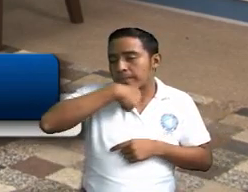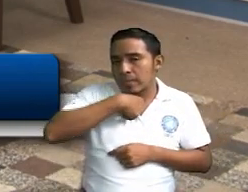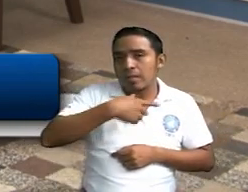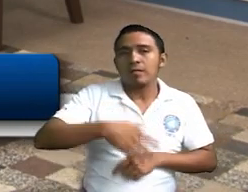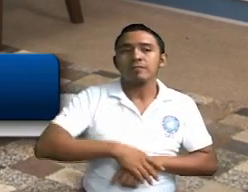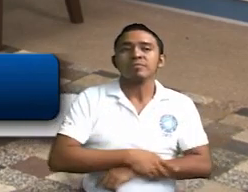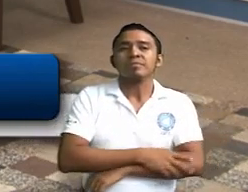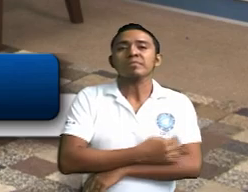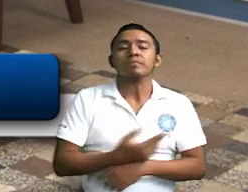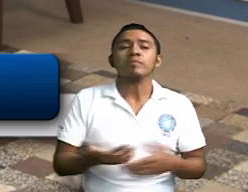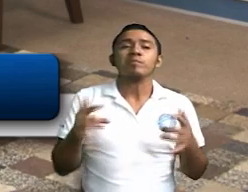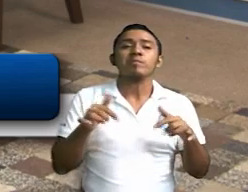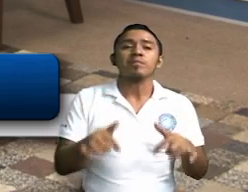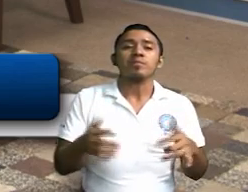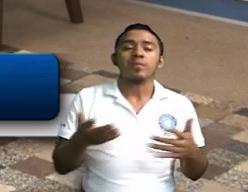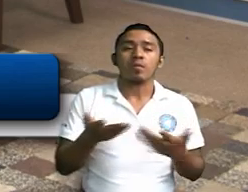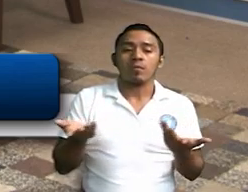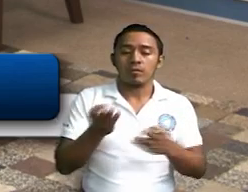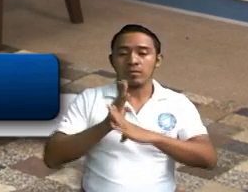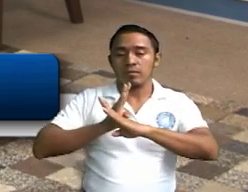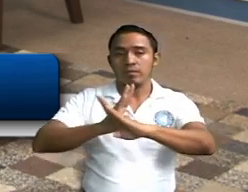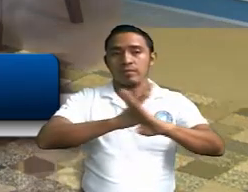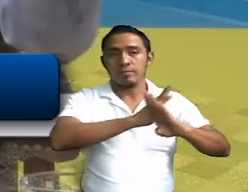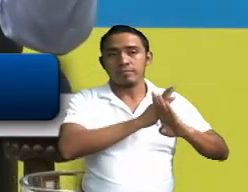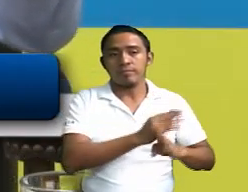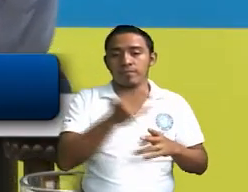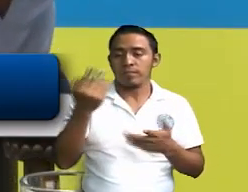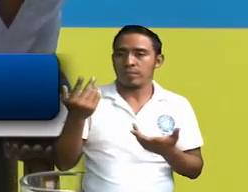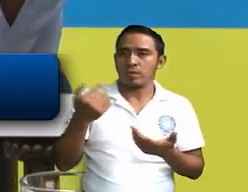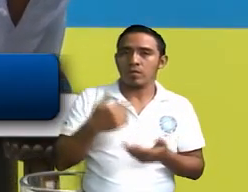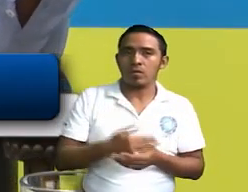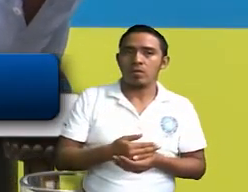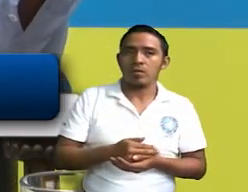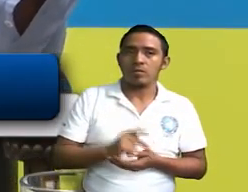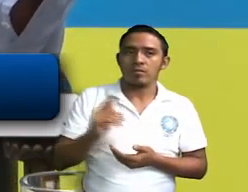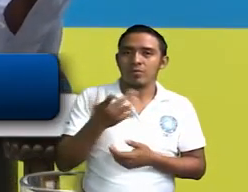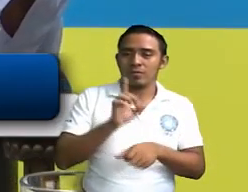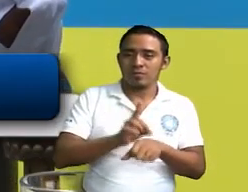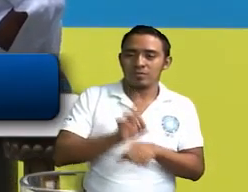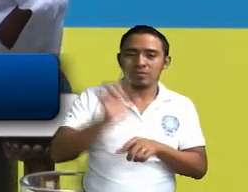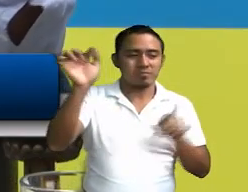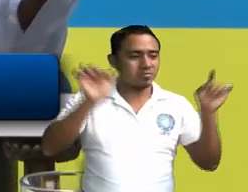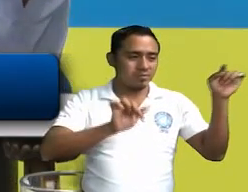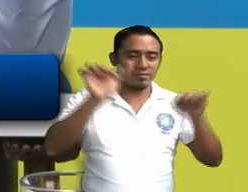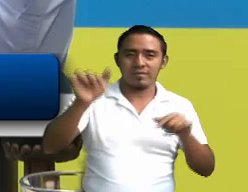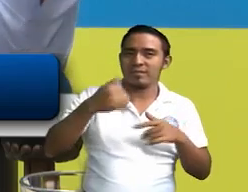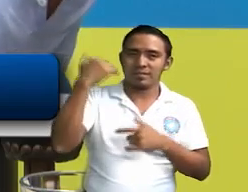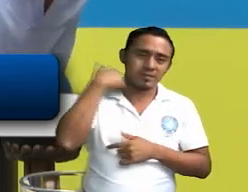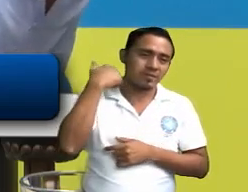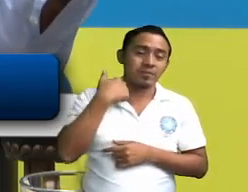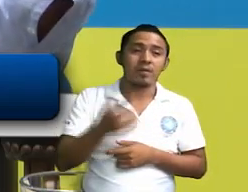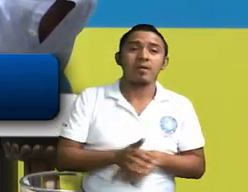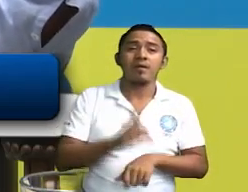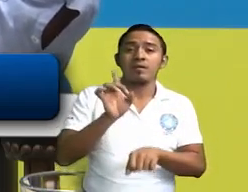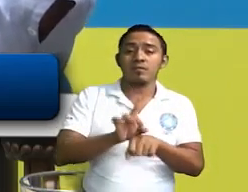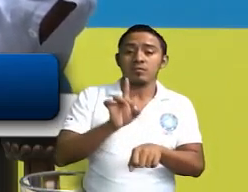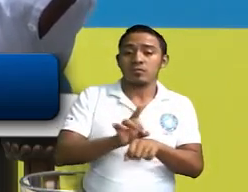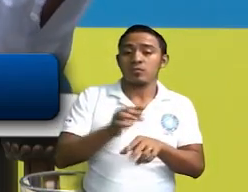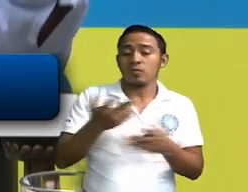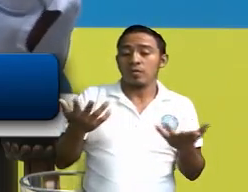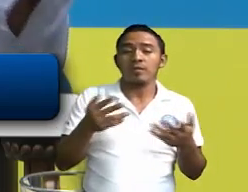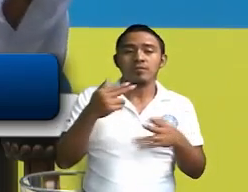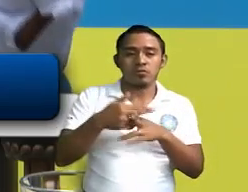principalmente? Ahora, hablemos de la prevención, doctor. Este programa, como le digo a todos los doctores cuando vienen aquí, se llama Prevenir en Salud,